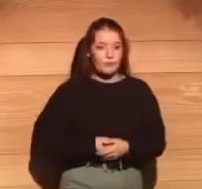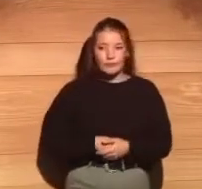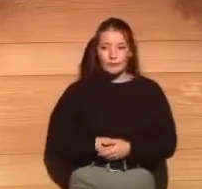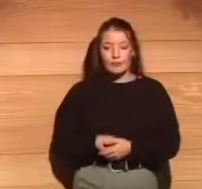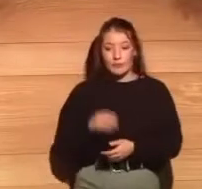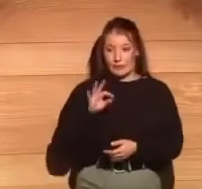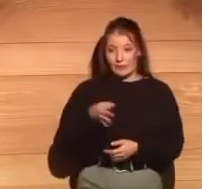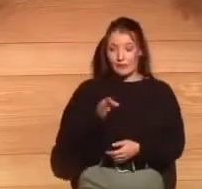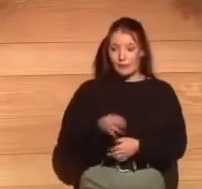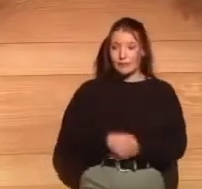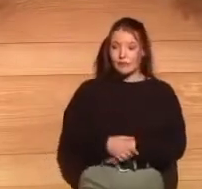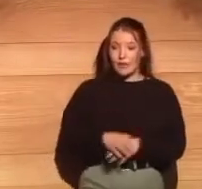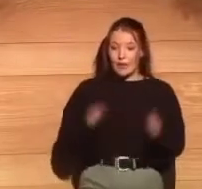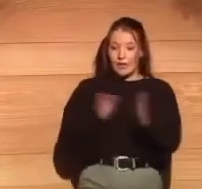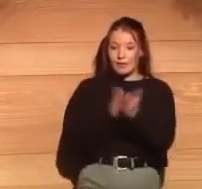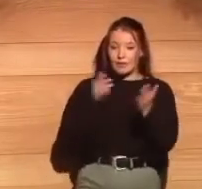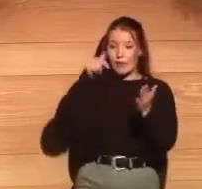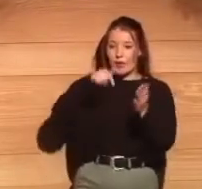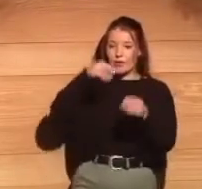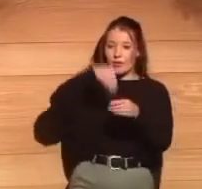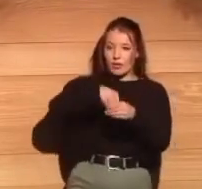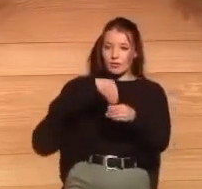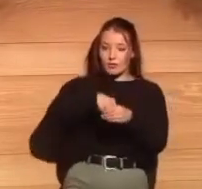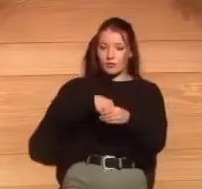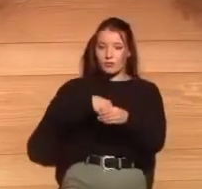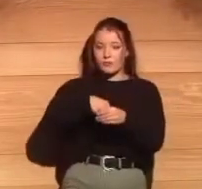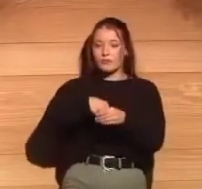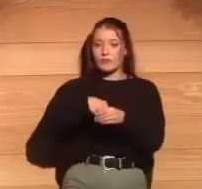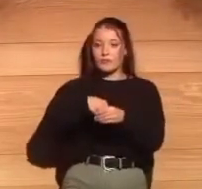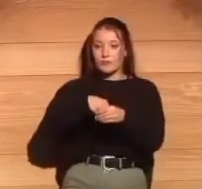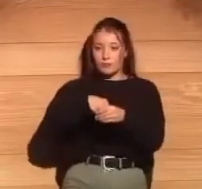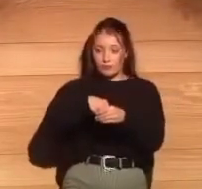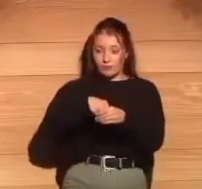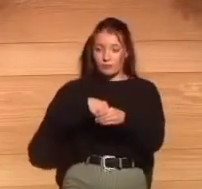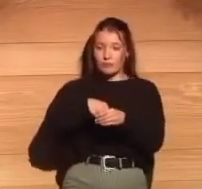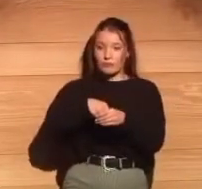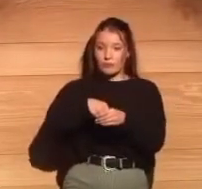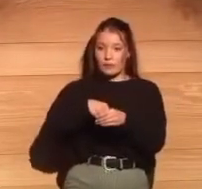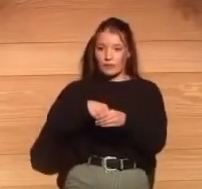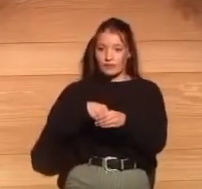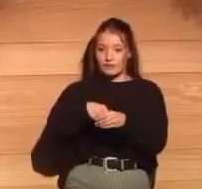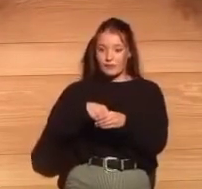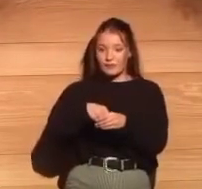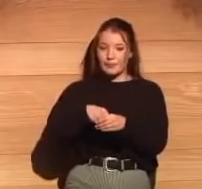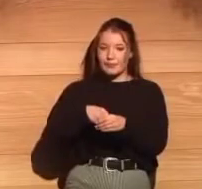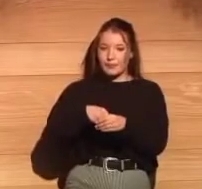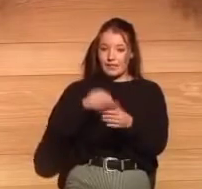¿no? Tú en el libro hablas del astroturfing, de hecho, casi,